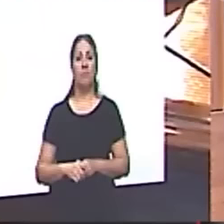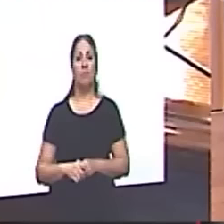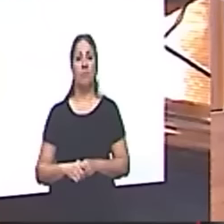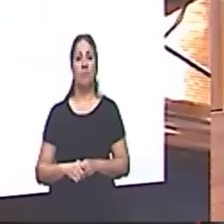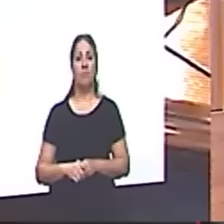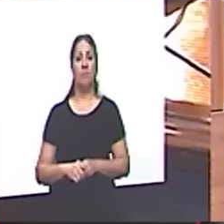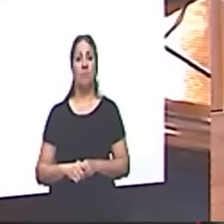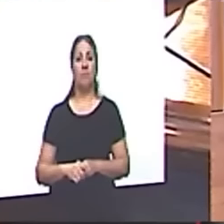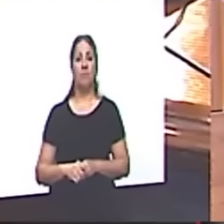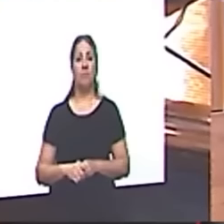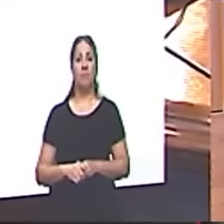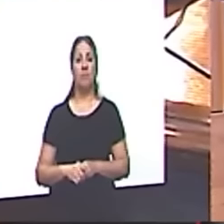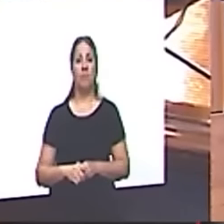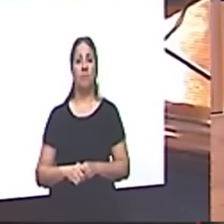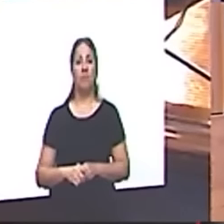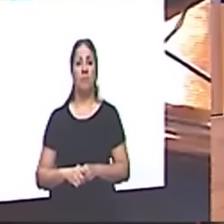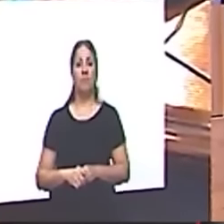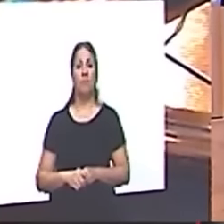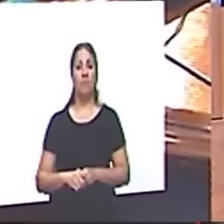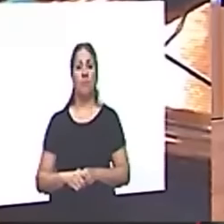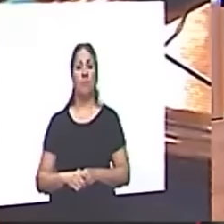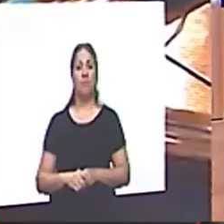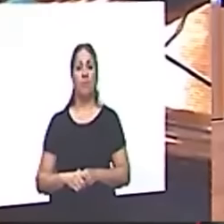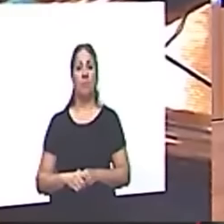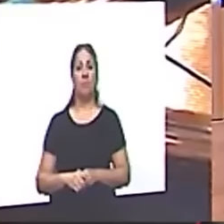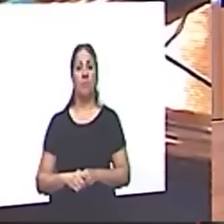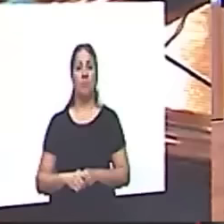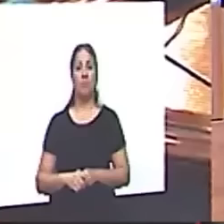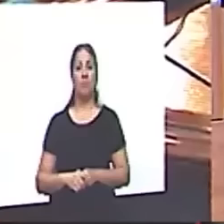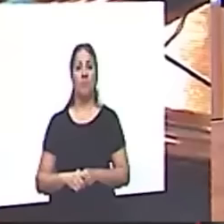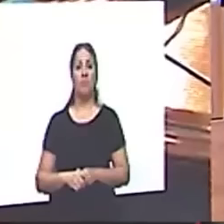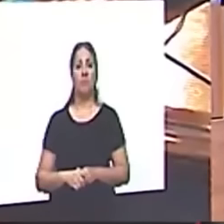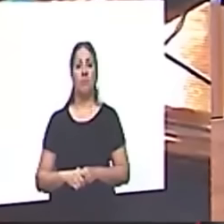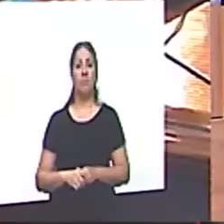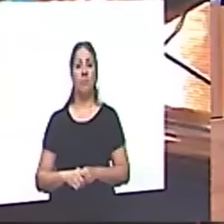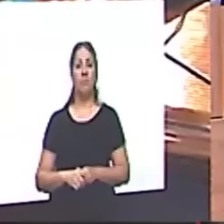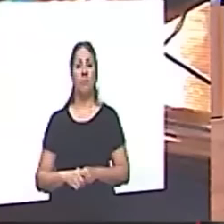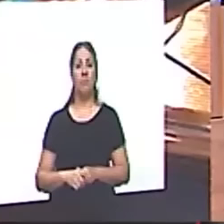Ahí está. Qué difícil. Bueno, la explicación de Lustó. La explicación que da,